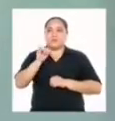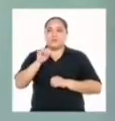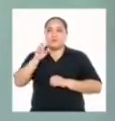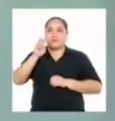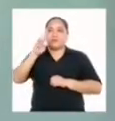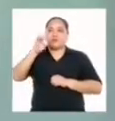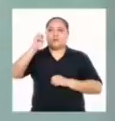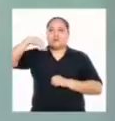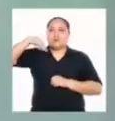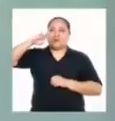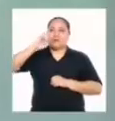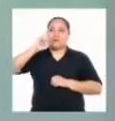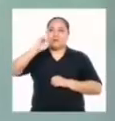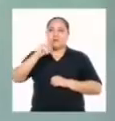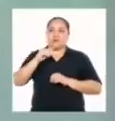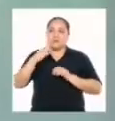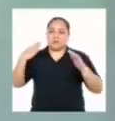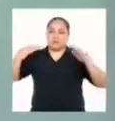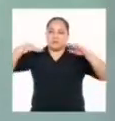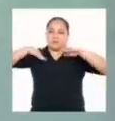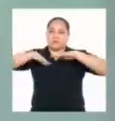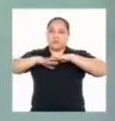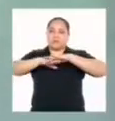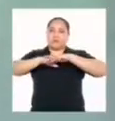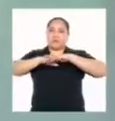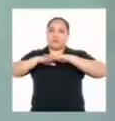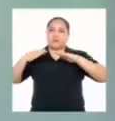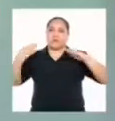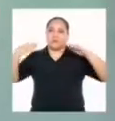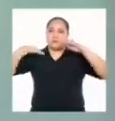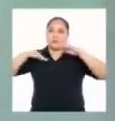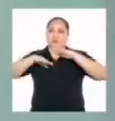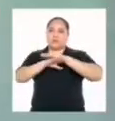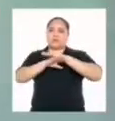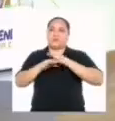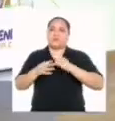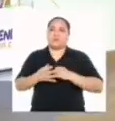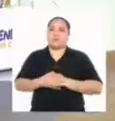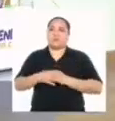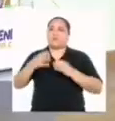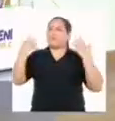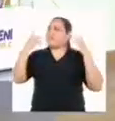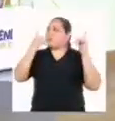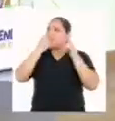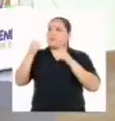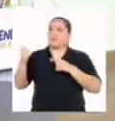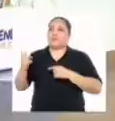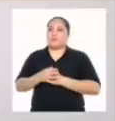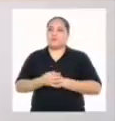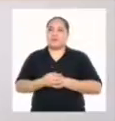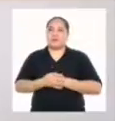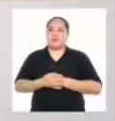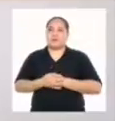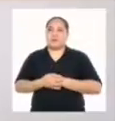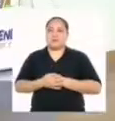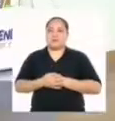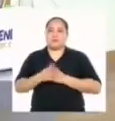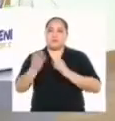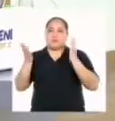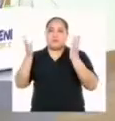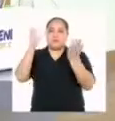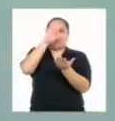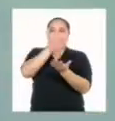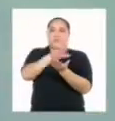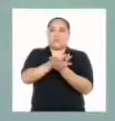romboide, pero esta vez los dobleces están como entrelazados. Ya está. Dale